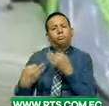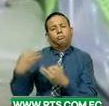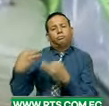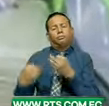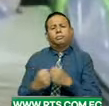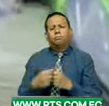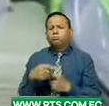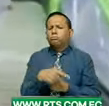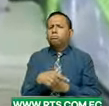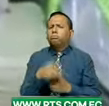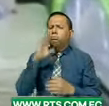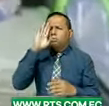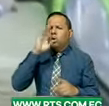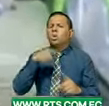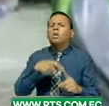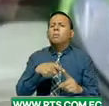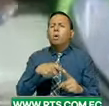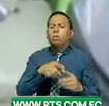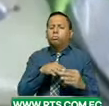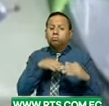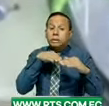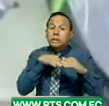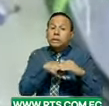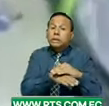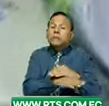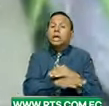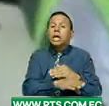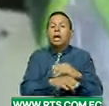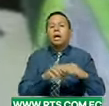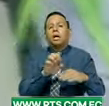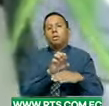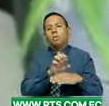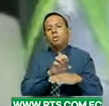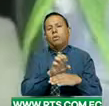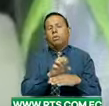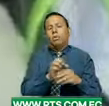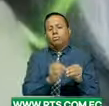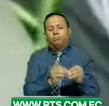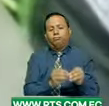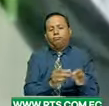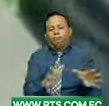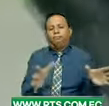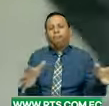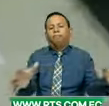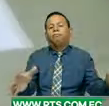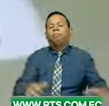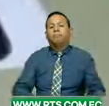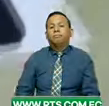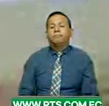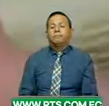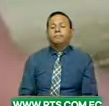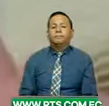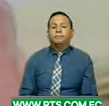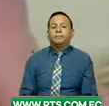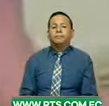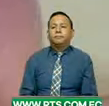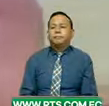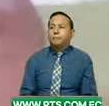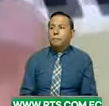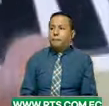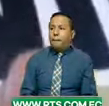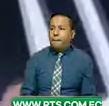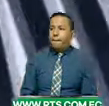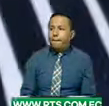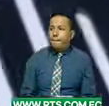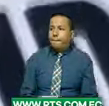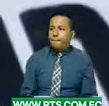llegaba a la ciudad fronteriza de Ipiales para posterior ser ingresada modalidad hormiga por las trochas a Ecuador. Con imágenes de José